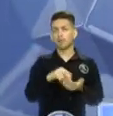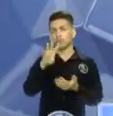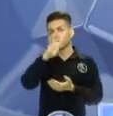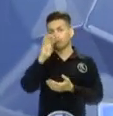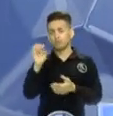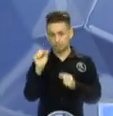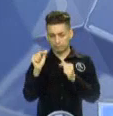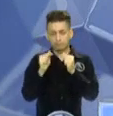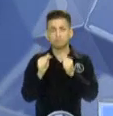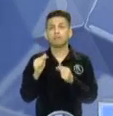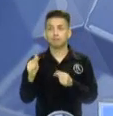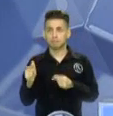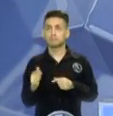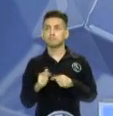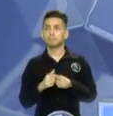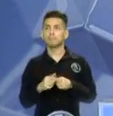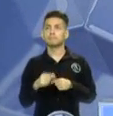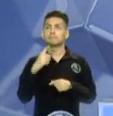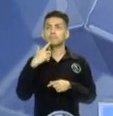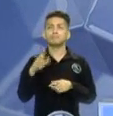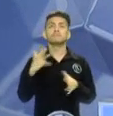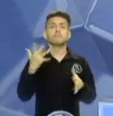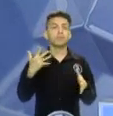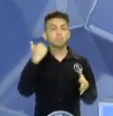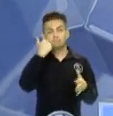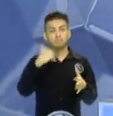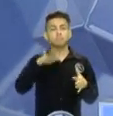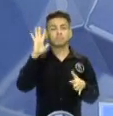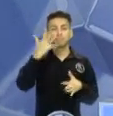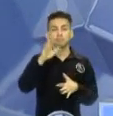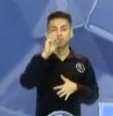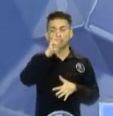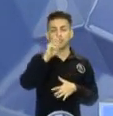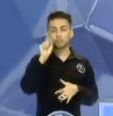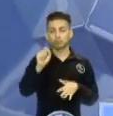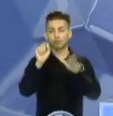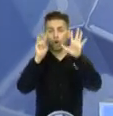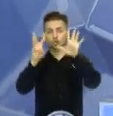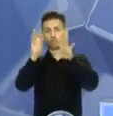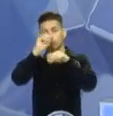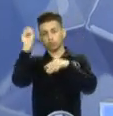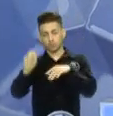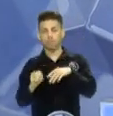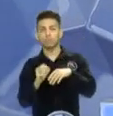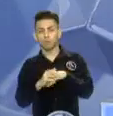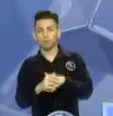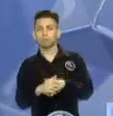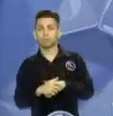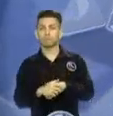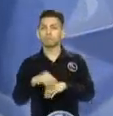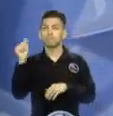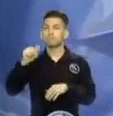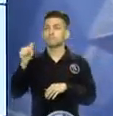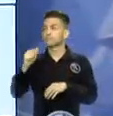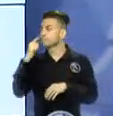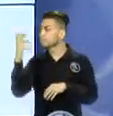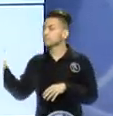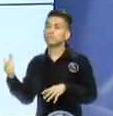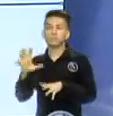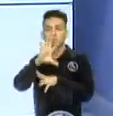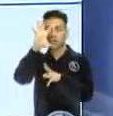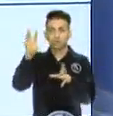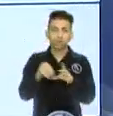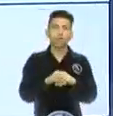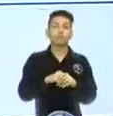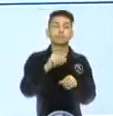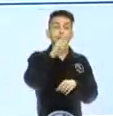letalidad sigue estando en un 3.8% hasta el momento y estos son los casos por 100.000 habitantes que